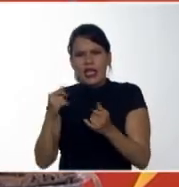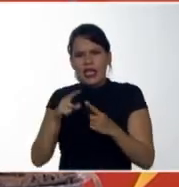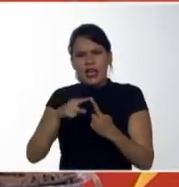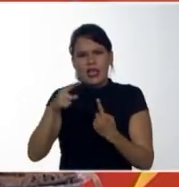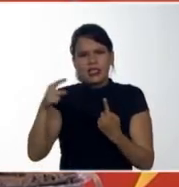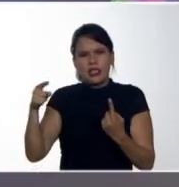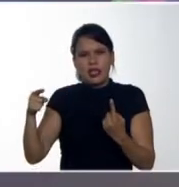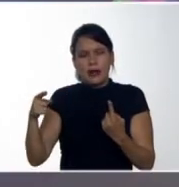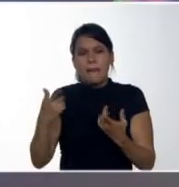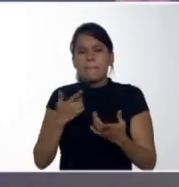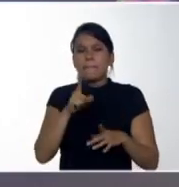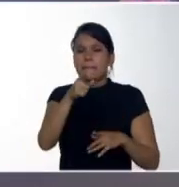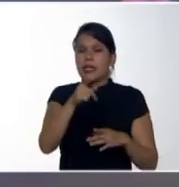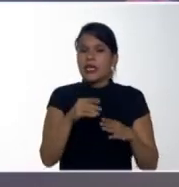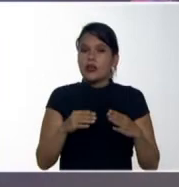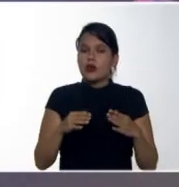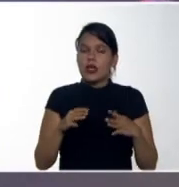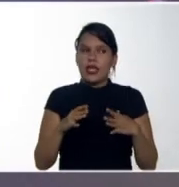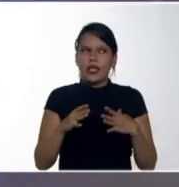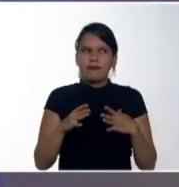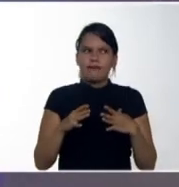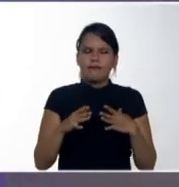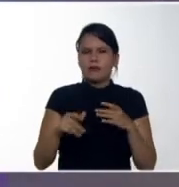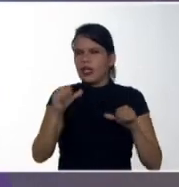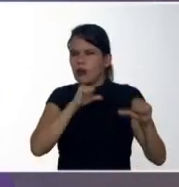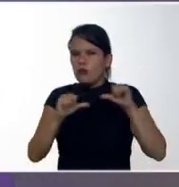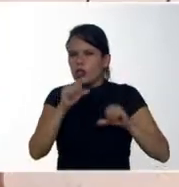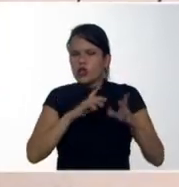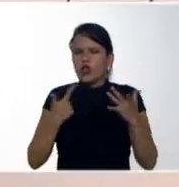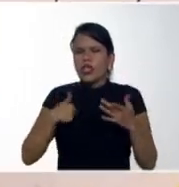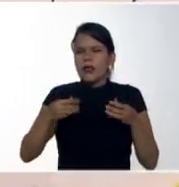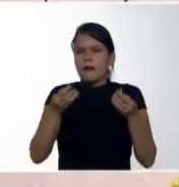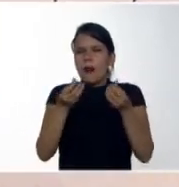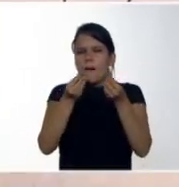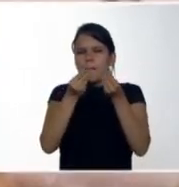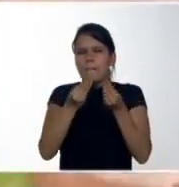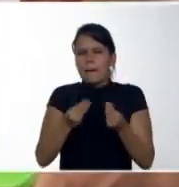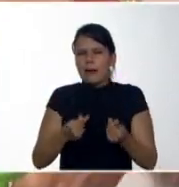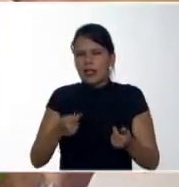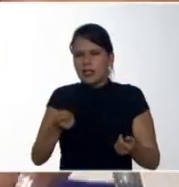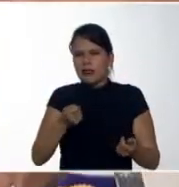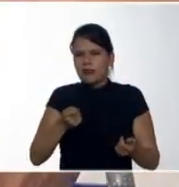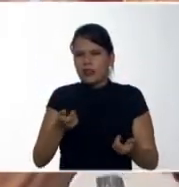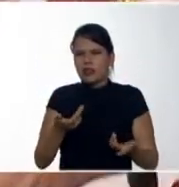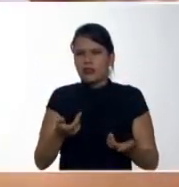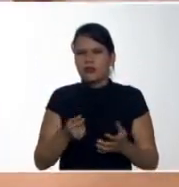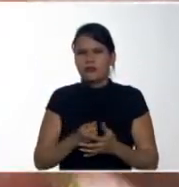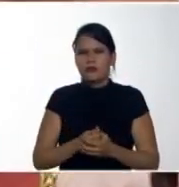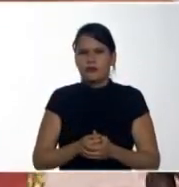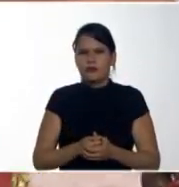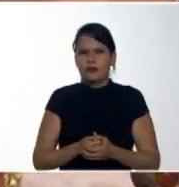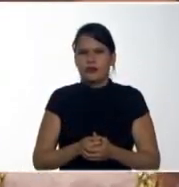el laboratorio tenemos papel de filtro, que con un doblado especial,